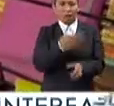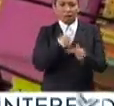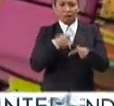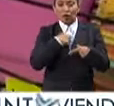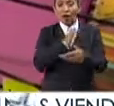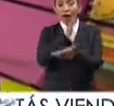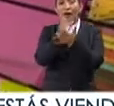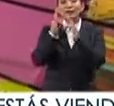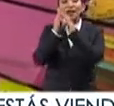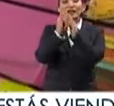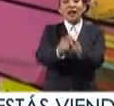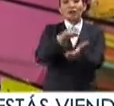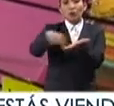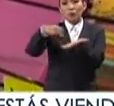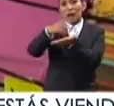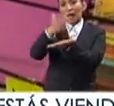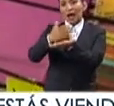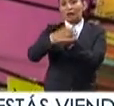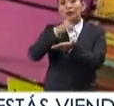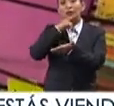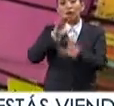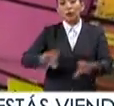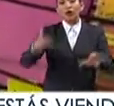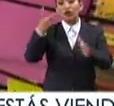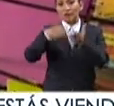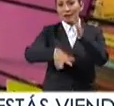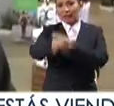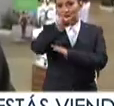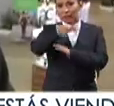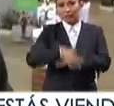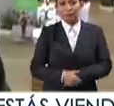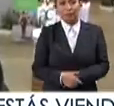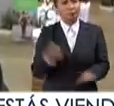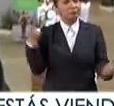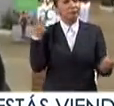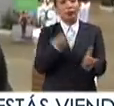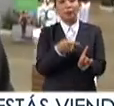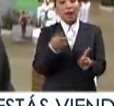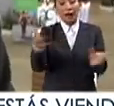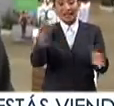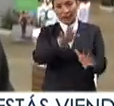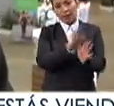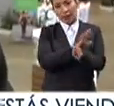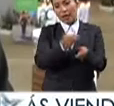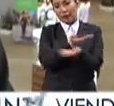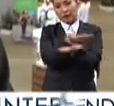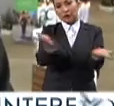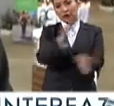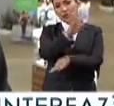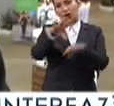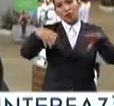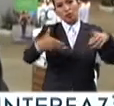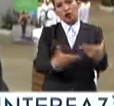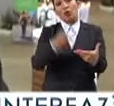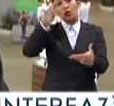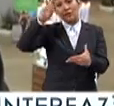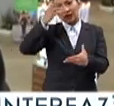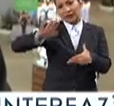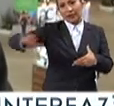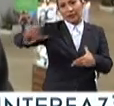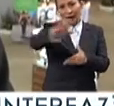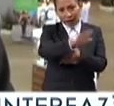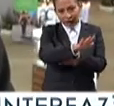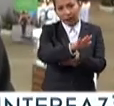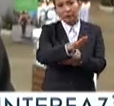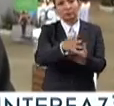a la feria de útiles escolares y cómputos 2018 el objetivo es acercar este beneficio a toda la comunidad universitaria